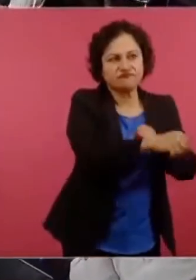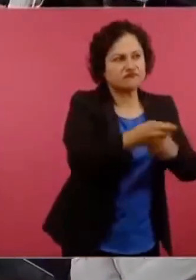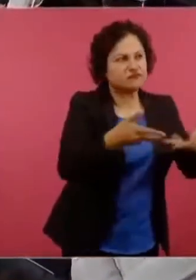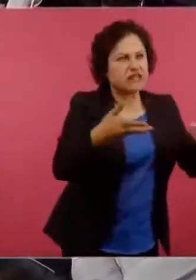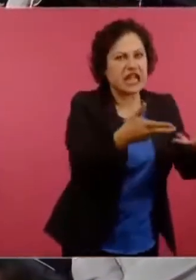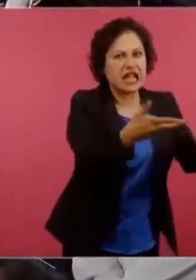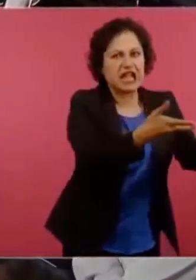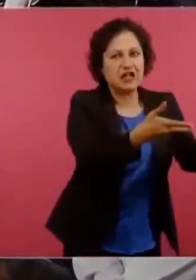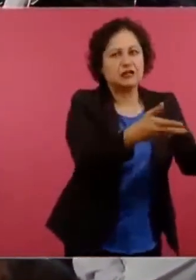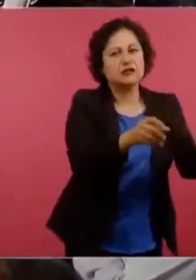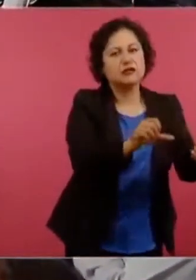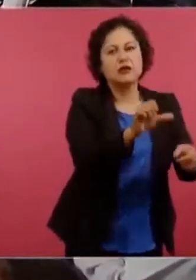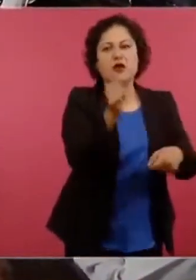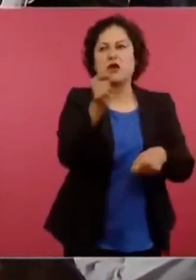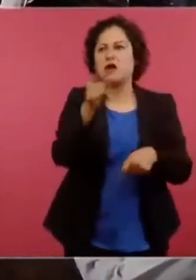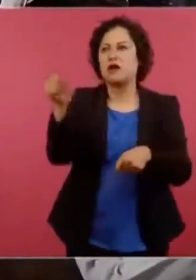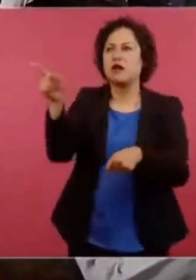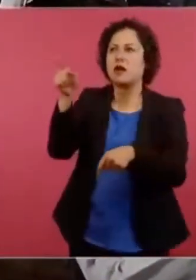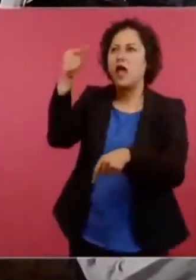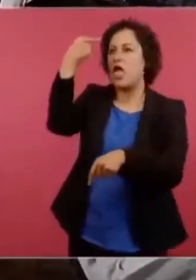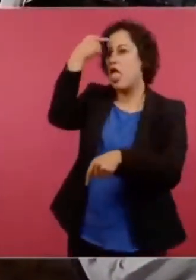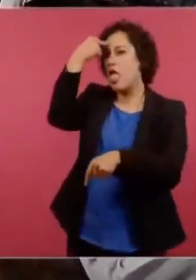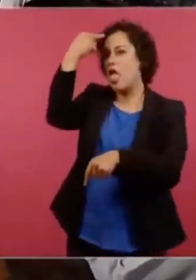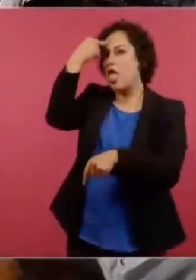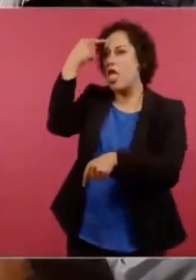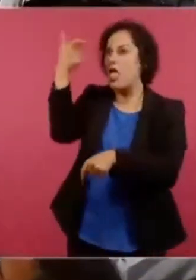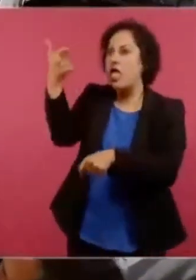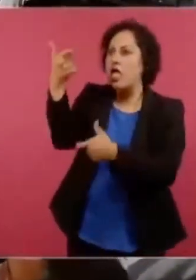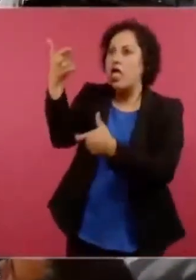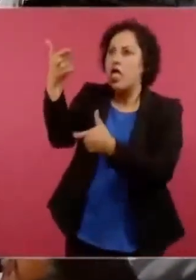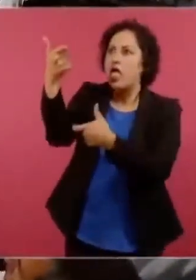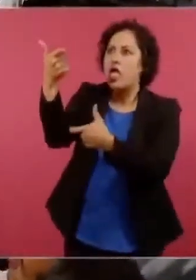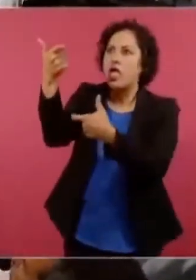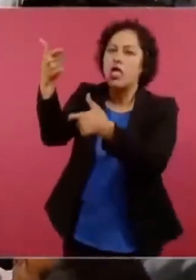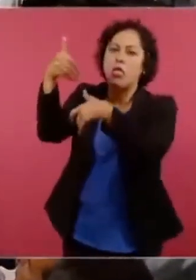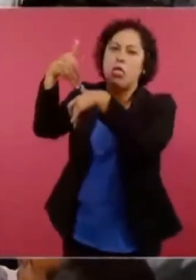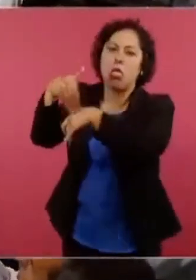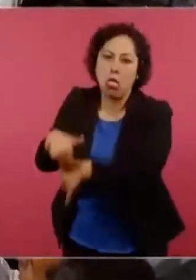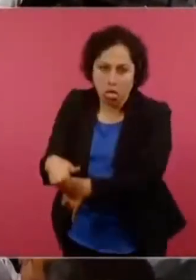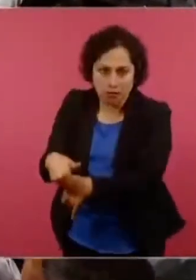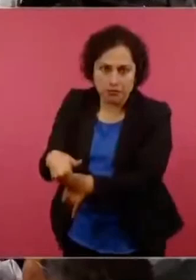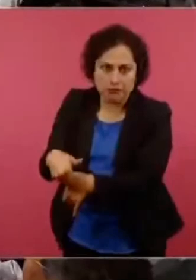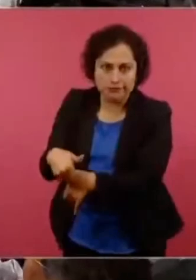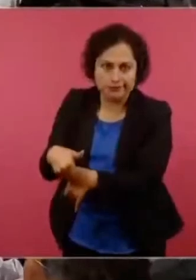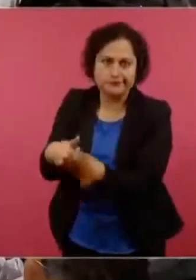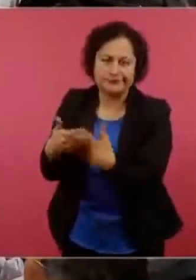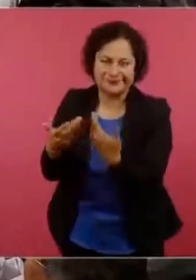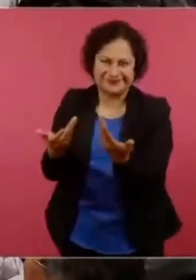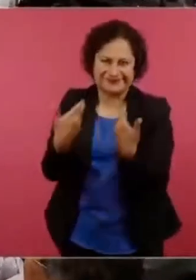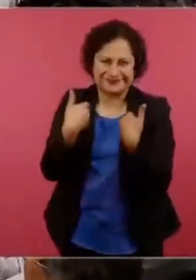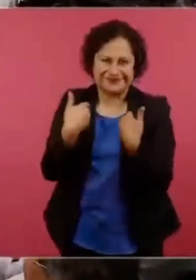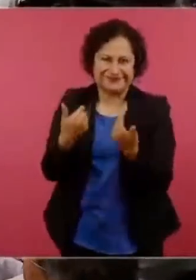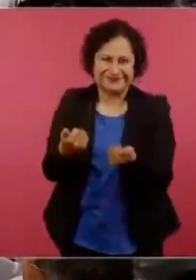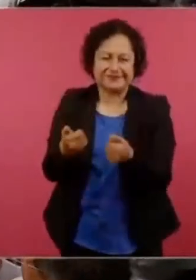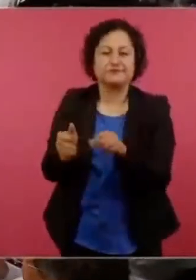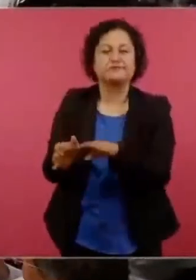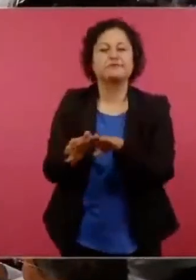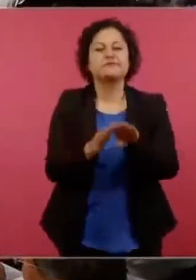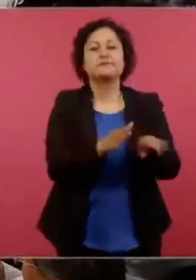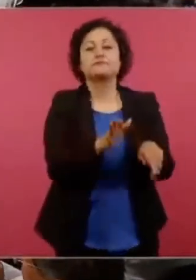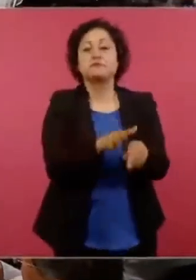Entonces sí está interesante el momento que estamos viviendo y no hay que dejar de tratar el